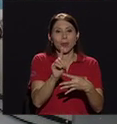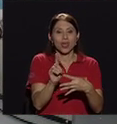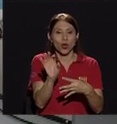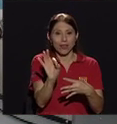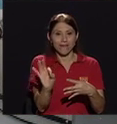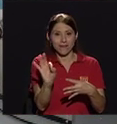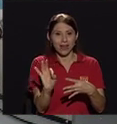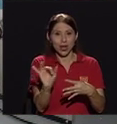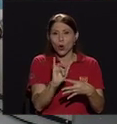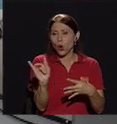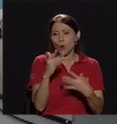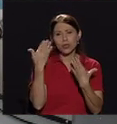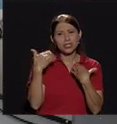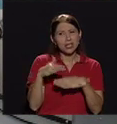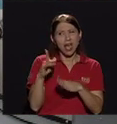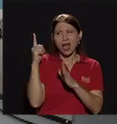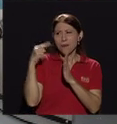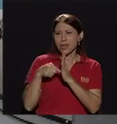sido tradición desde